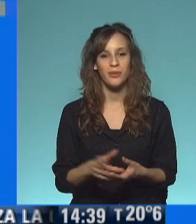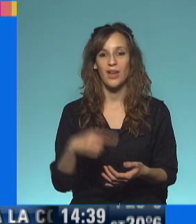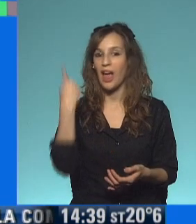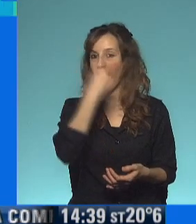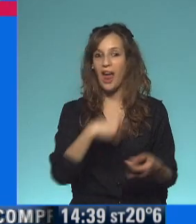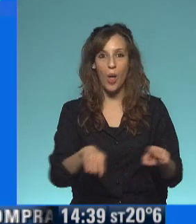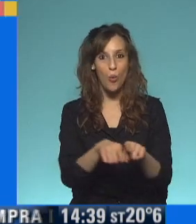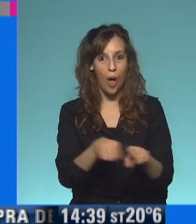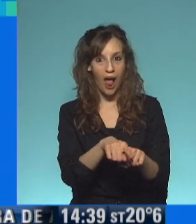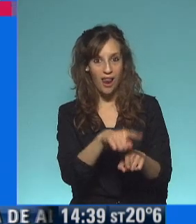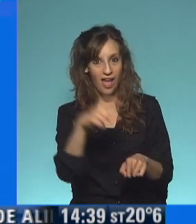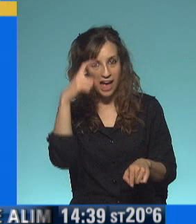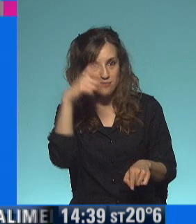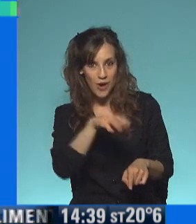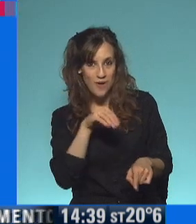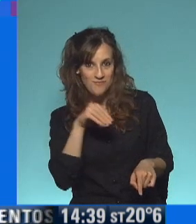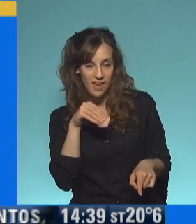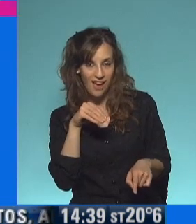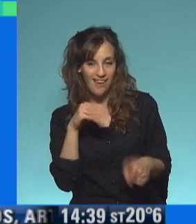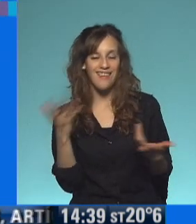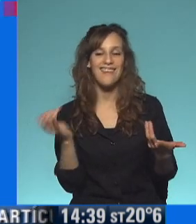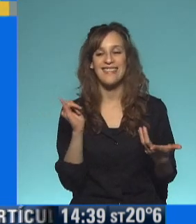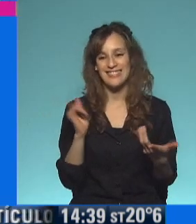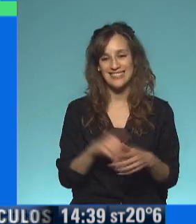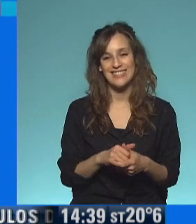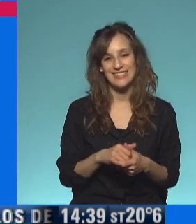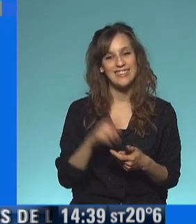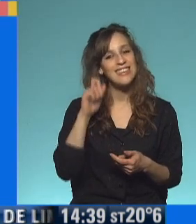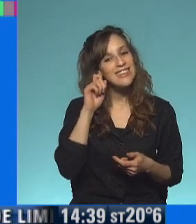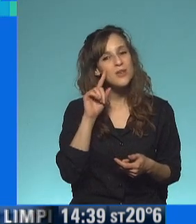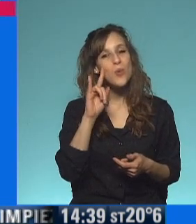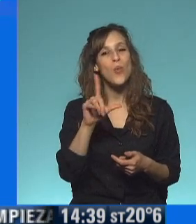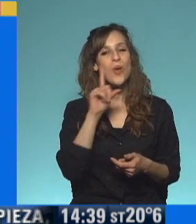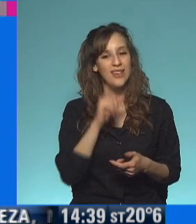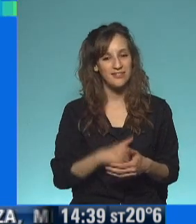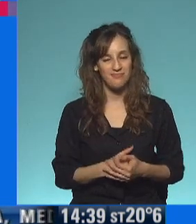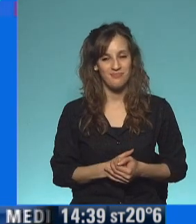Emi! Muy bien esa cara, pero... ¡Juli de Patagones! ¡Excelente!